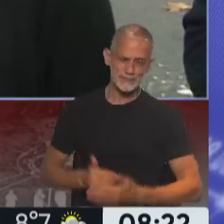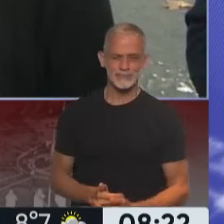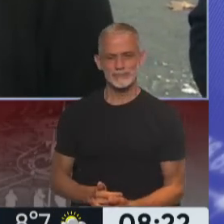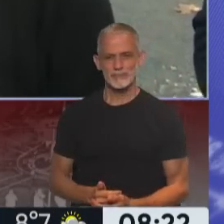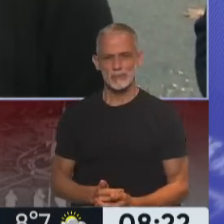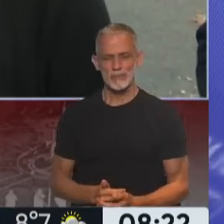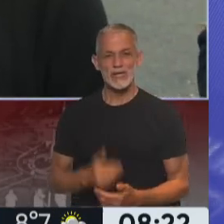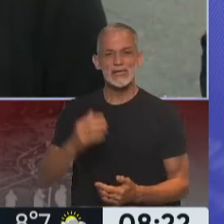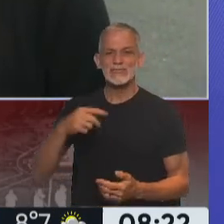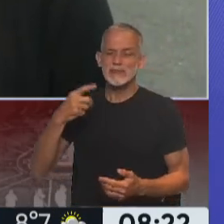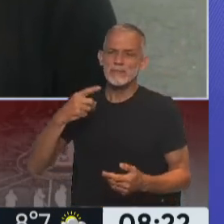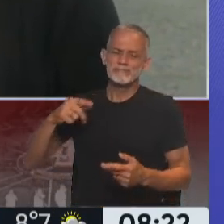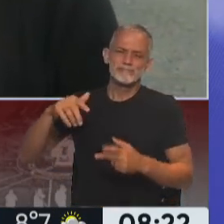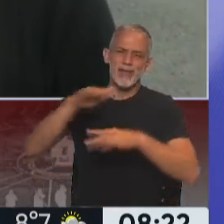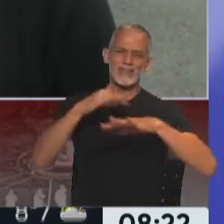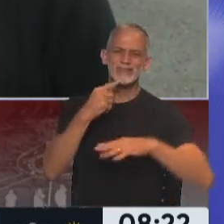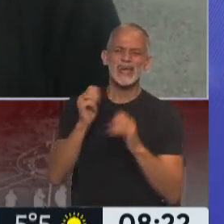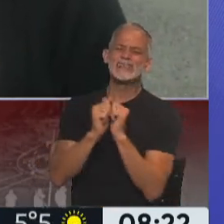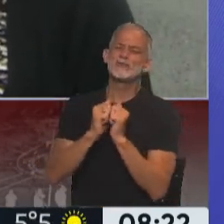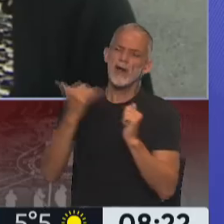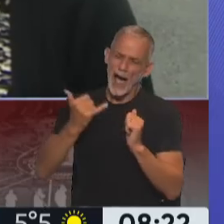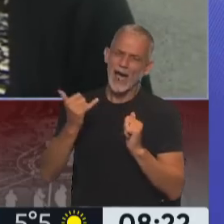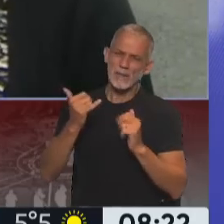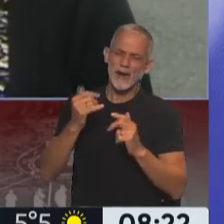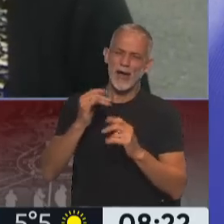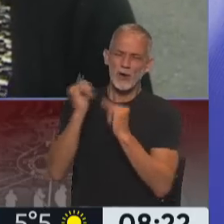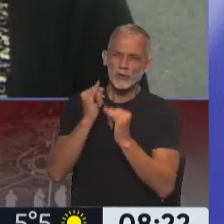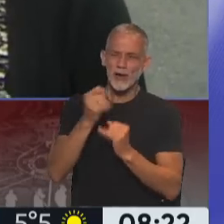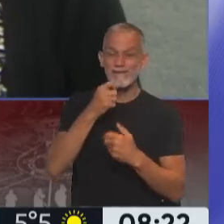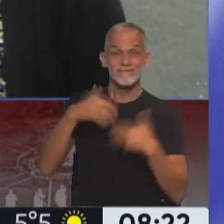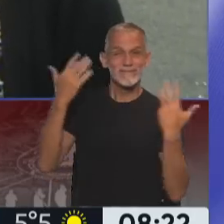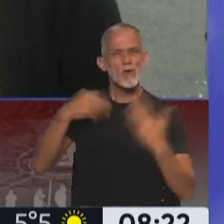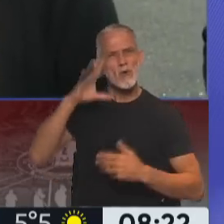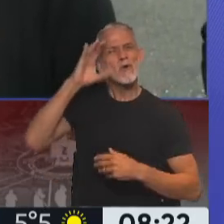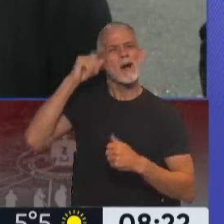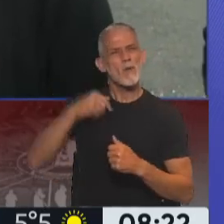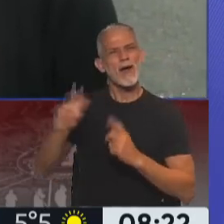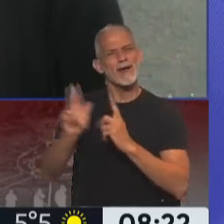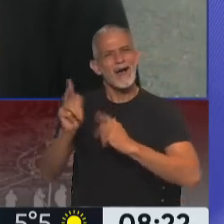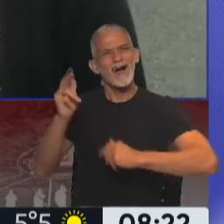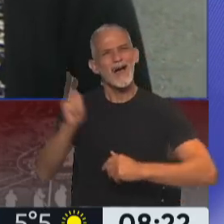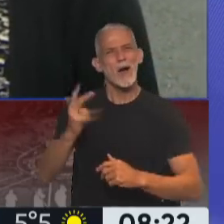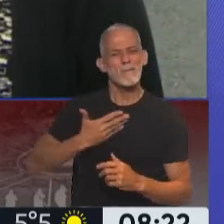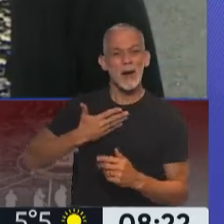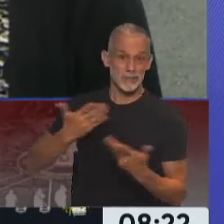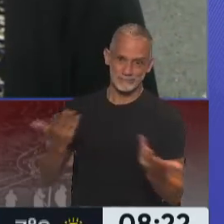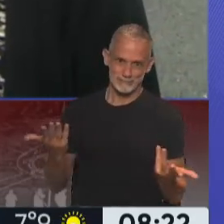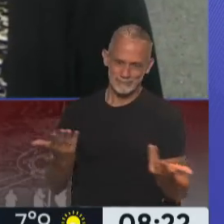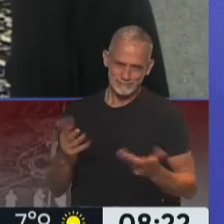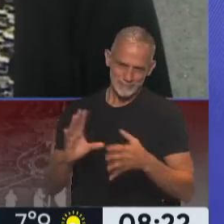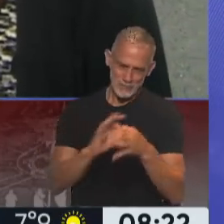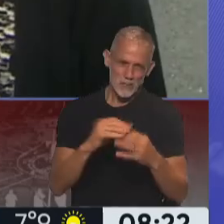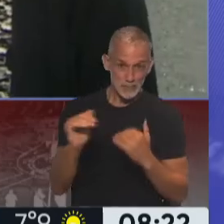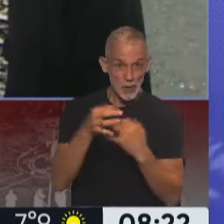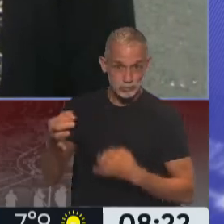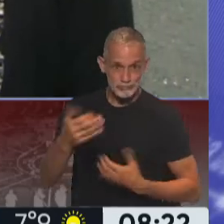que siempre se dice que todos tienen una historia para contar con el Papa, ¿no? Los que estaban cerca de la iglesia, y no es la excepción. Tal